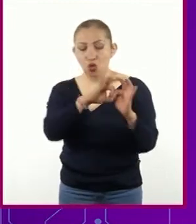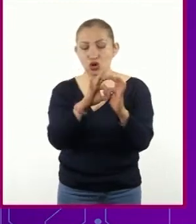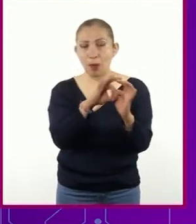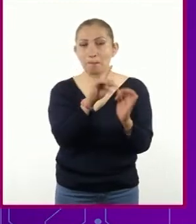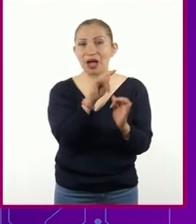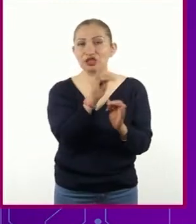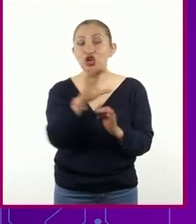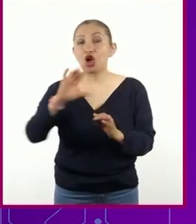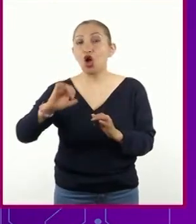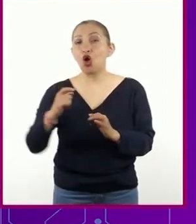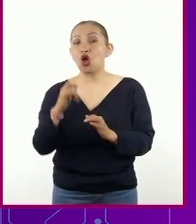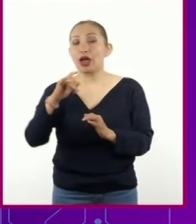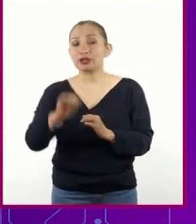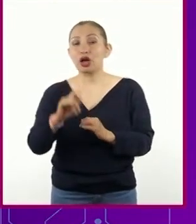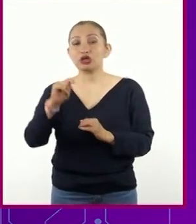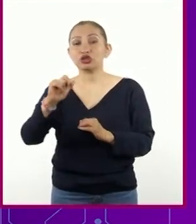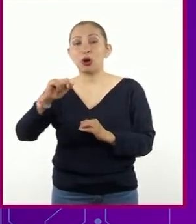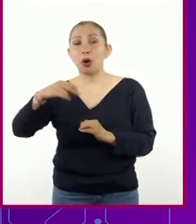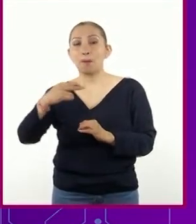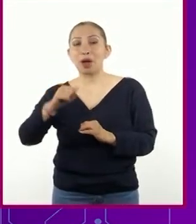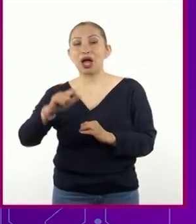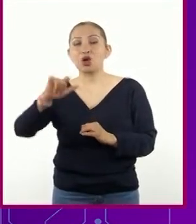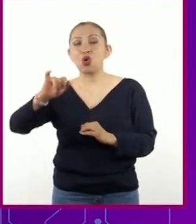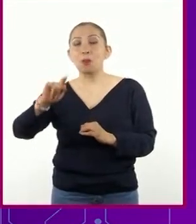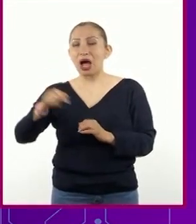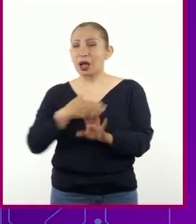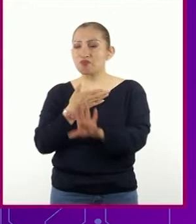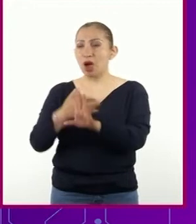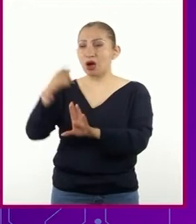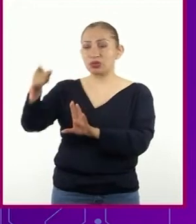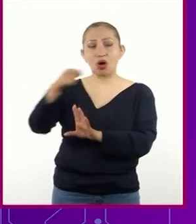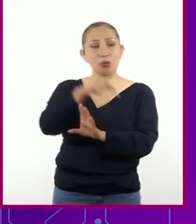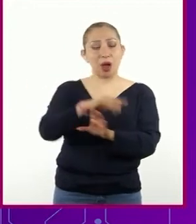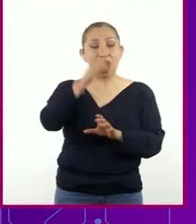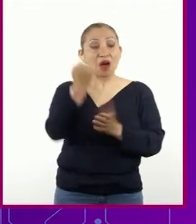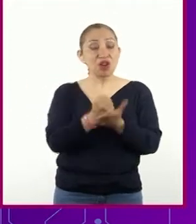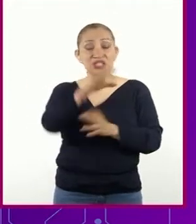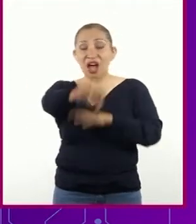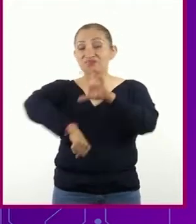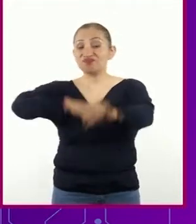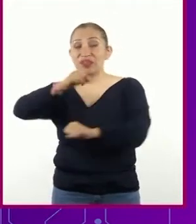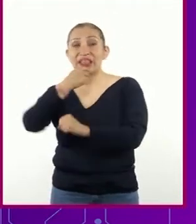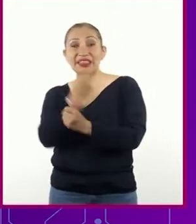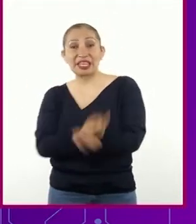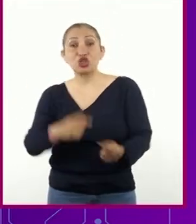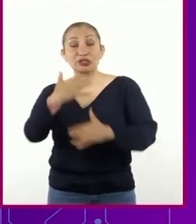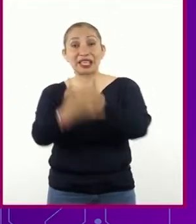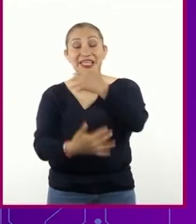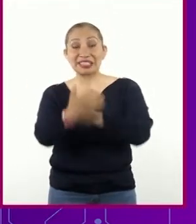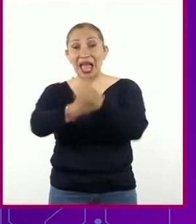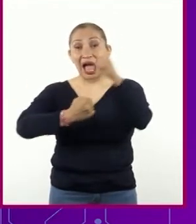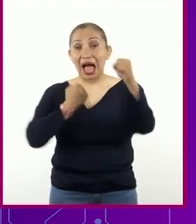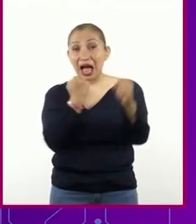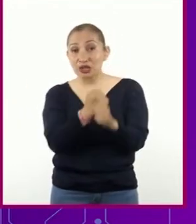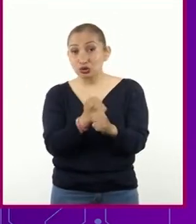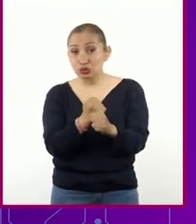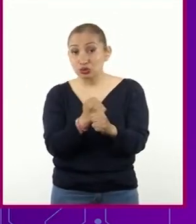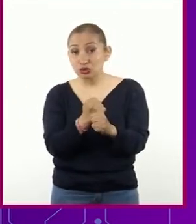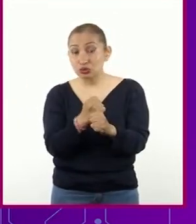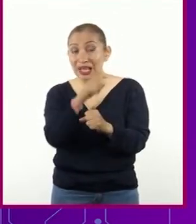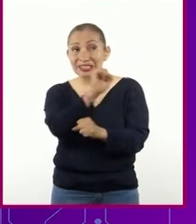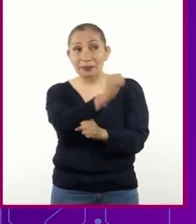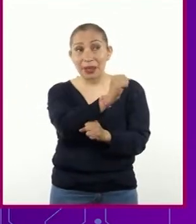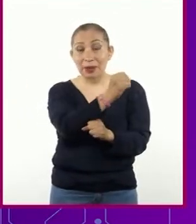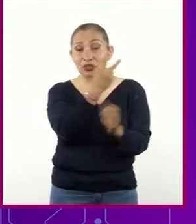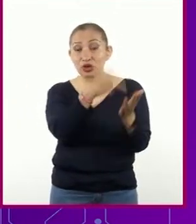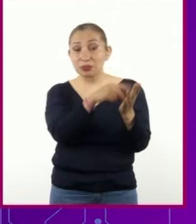Patriotas Congoleños, Tomás Lubanga, fue acusado por el reclutamiento forzado de menores de 15 años de edad entre